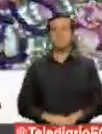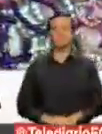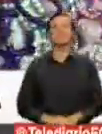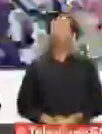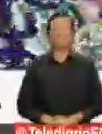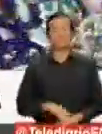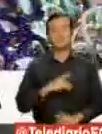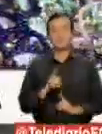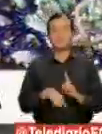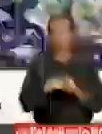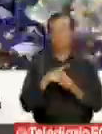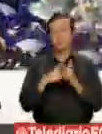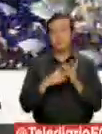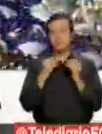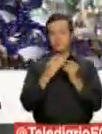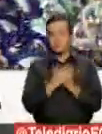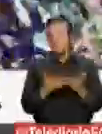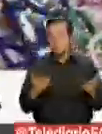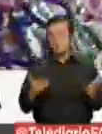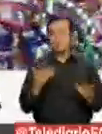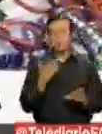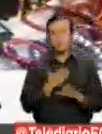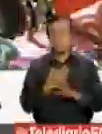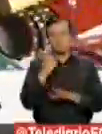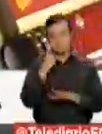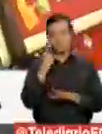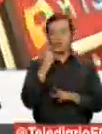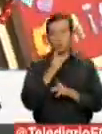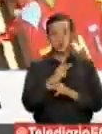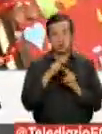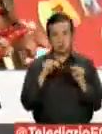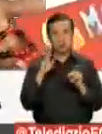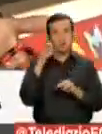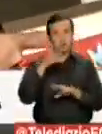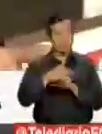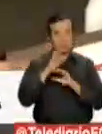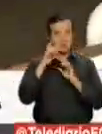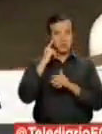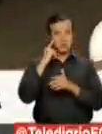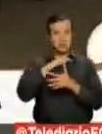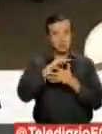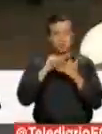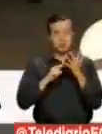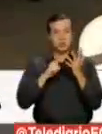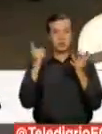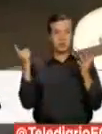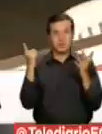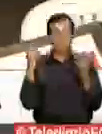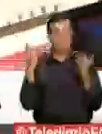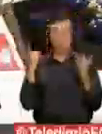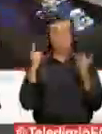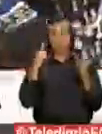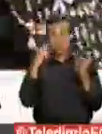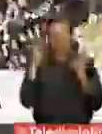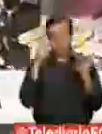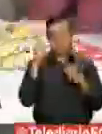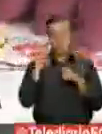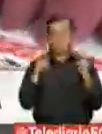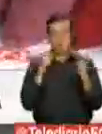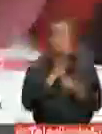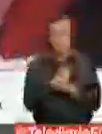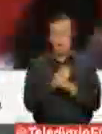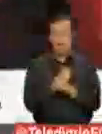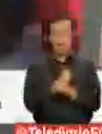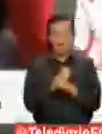Perfecto. Además, también hay unas propuestas de ecológicas. Más adelante vamos a estar viendo. Hay unos cactus ahí para esos amores